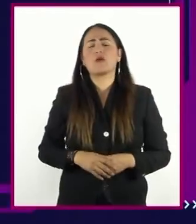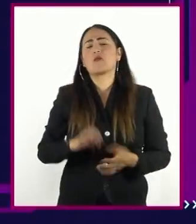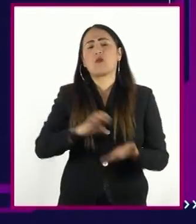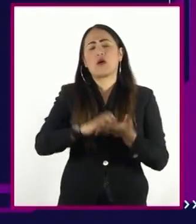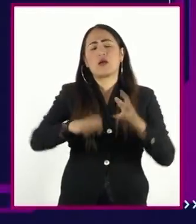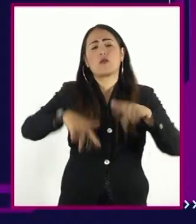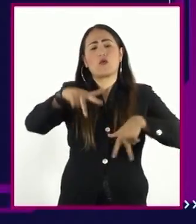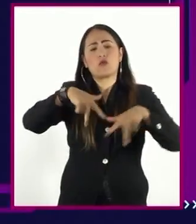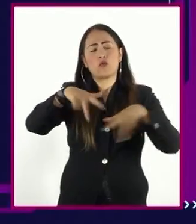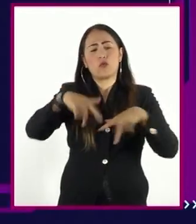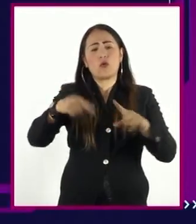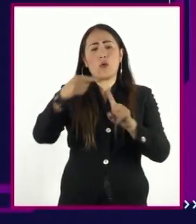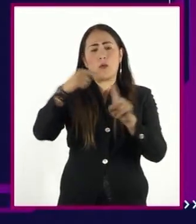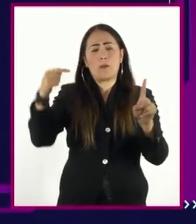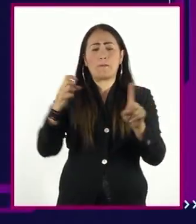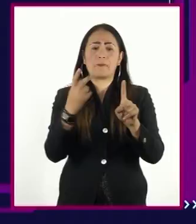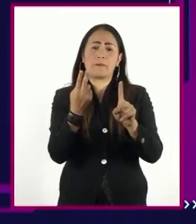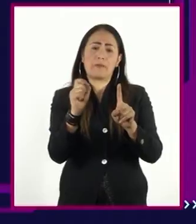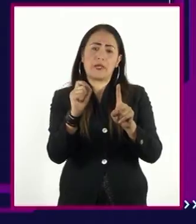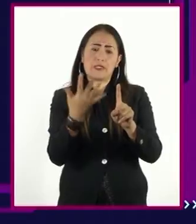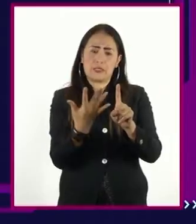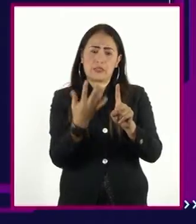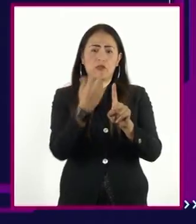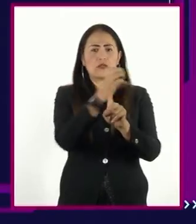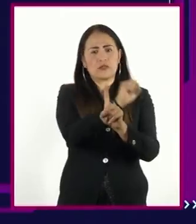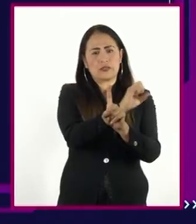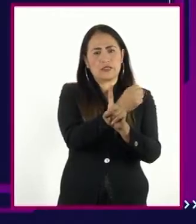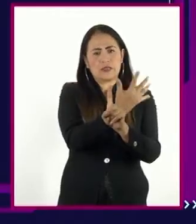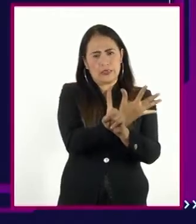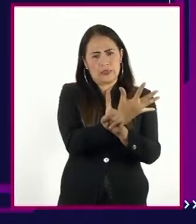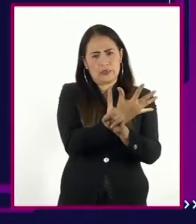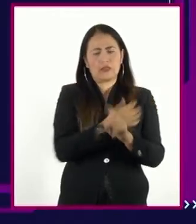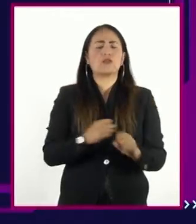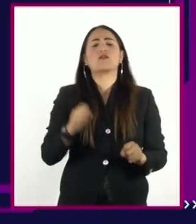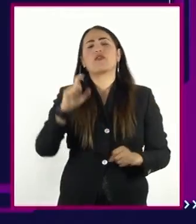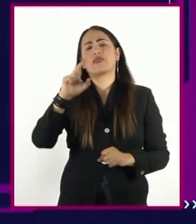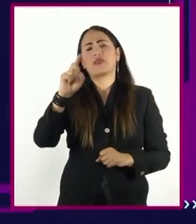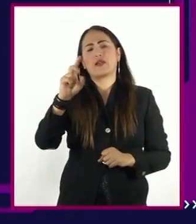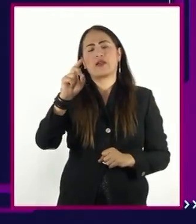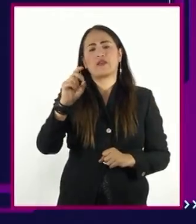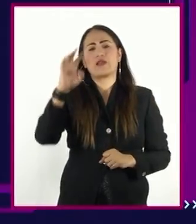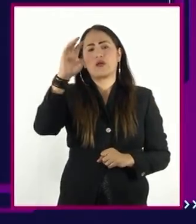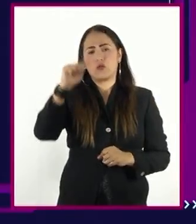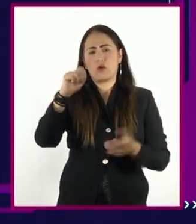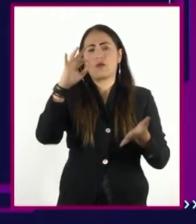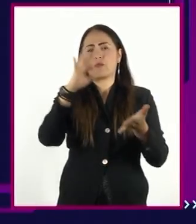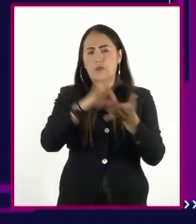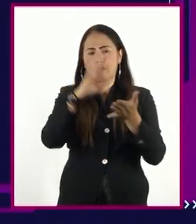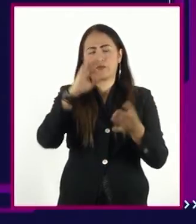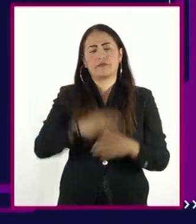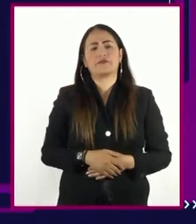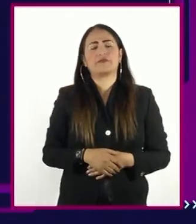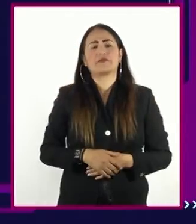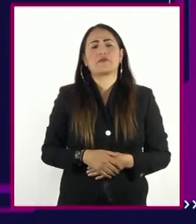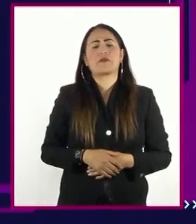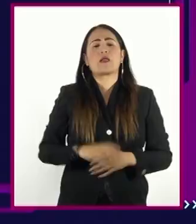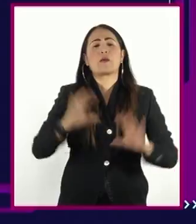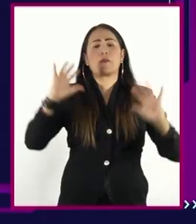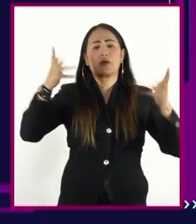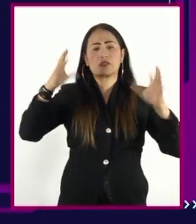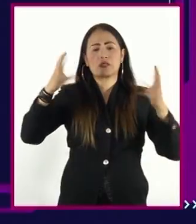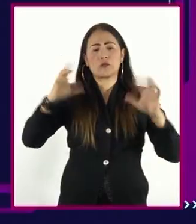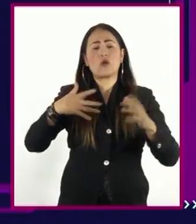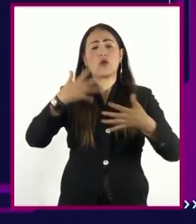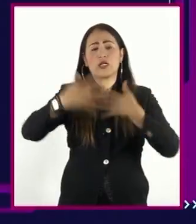dividimos 25 entre 65, obtenemos 39 centésimos. Básquetbol dividimos